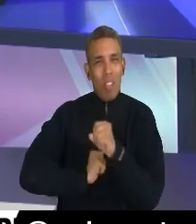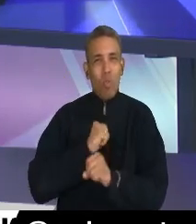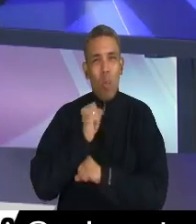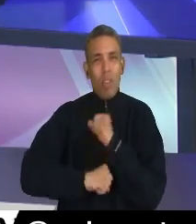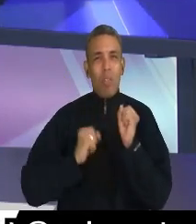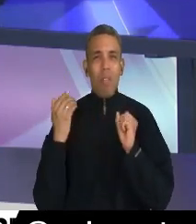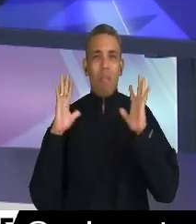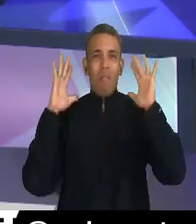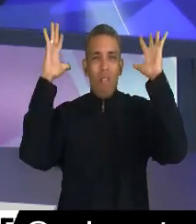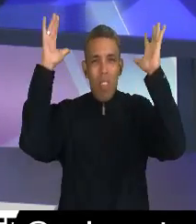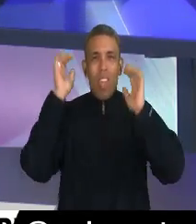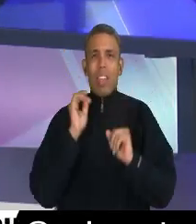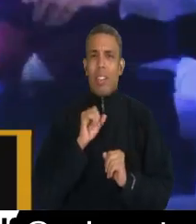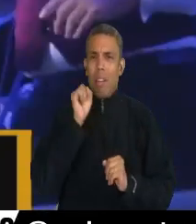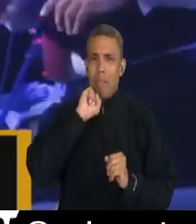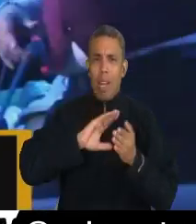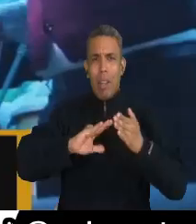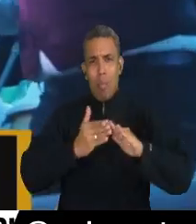la Barranqueñeidad.